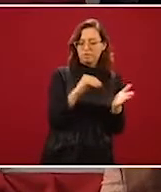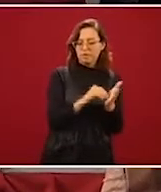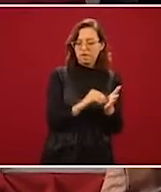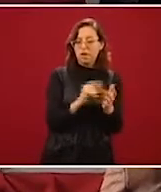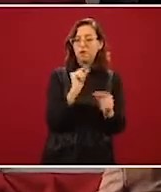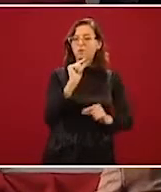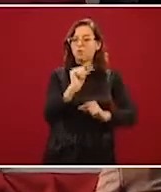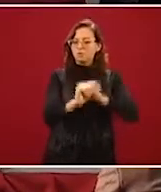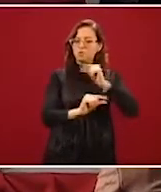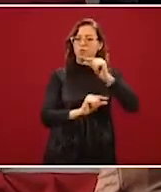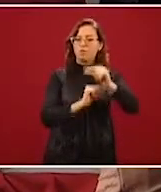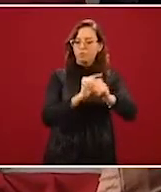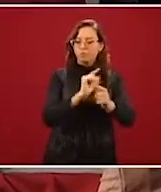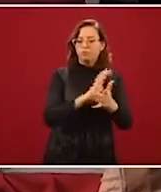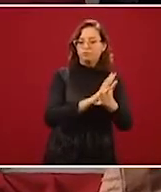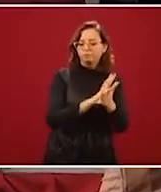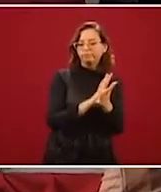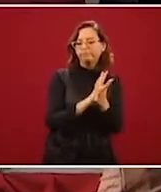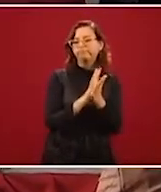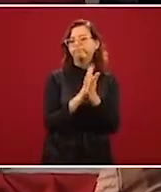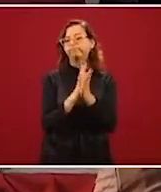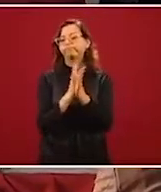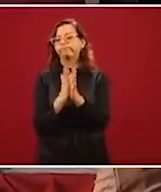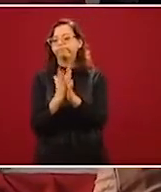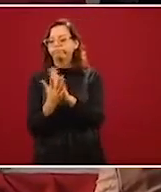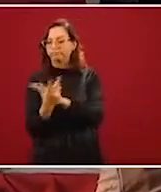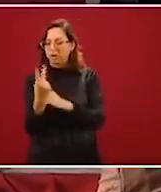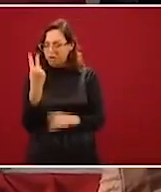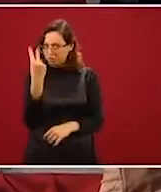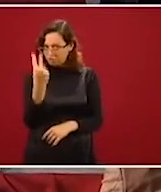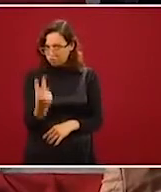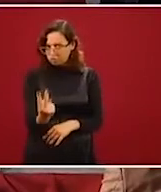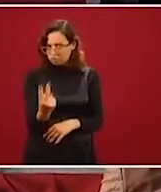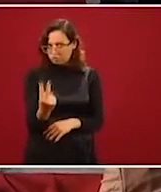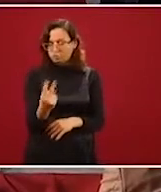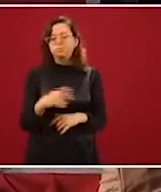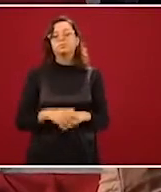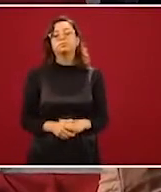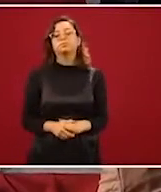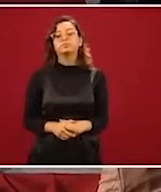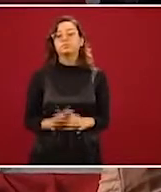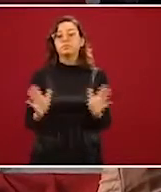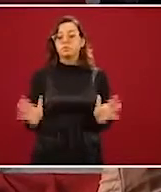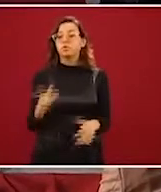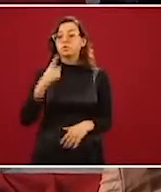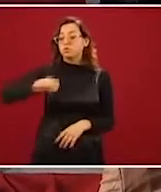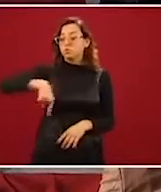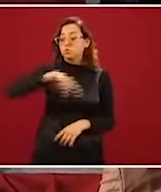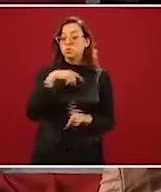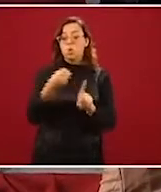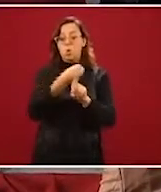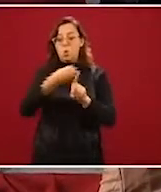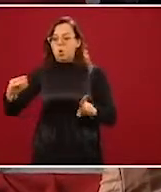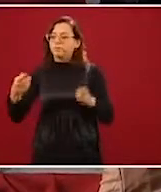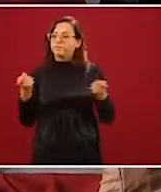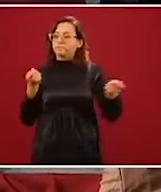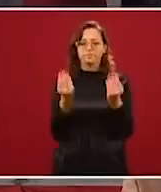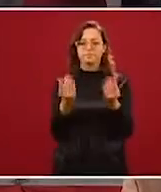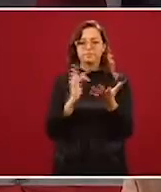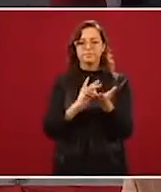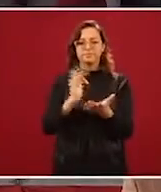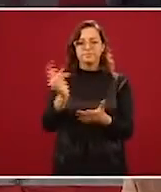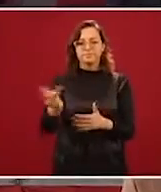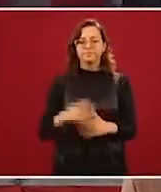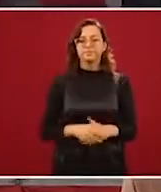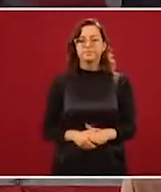jorge alcocer y el subsecretario de prevención y promoción de la salud hugo lópez gatell quienes deberán informar a la juez